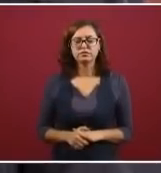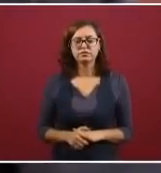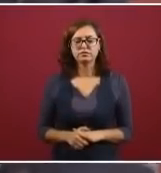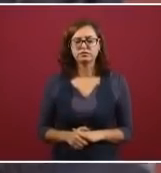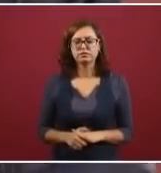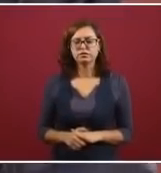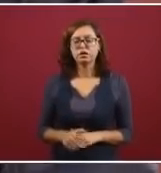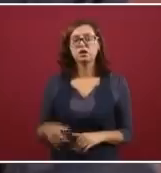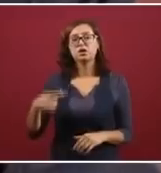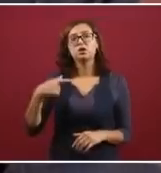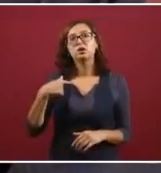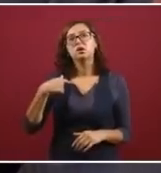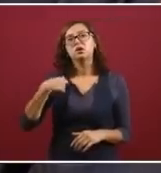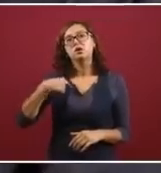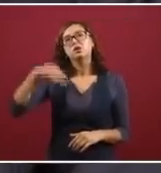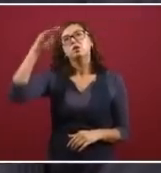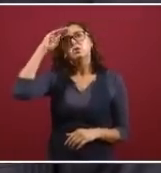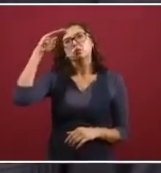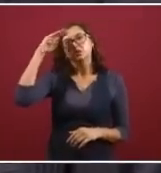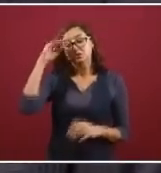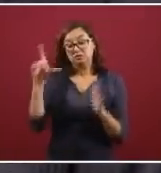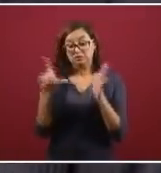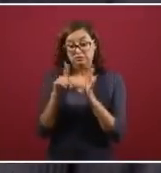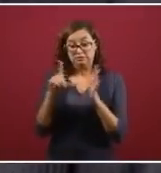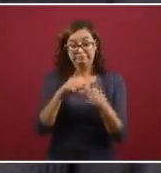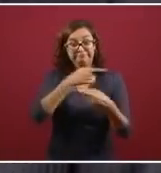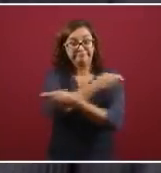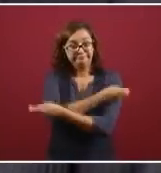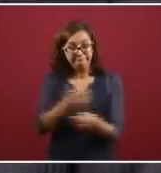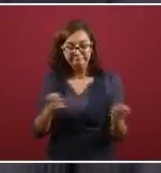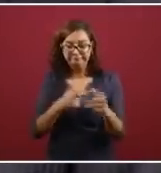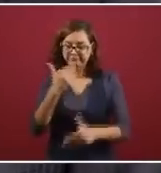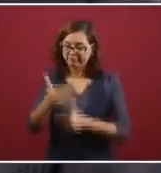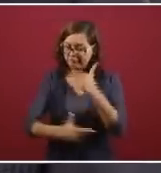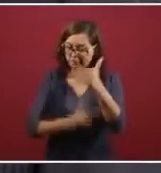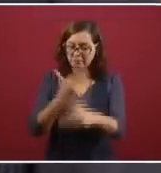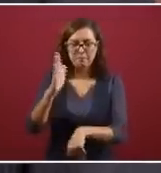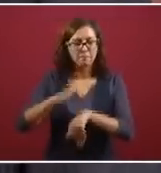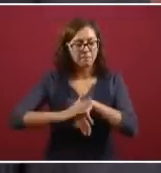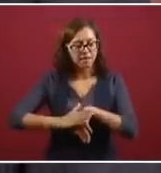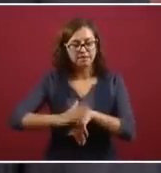se avance más en la entrega de las tarjetas, que